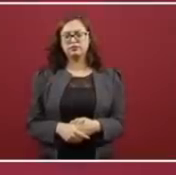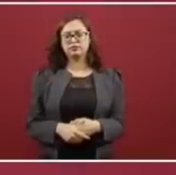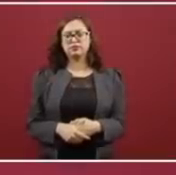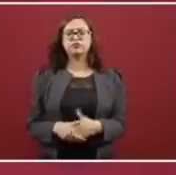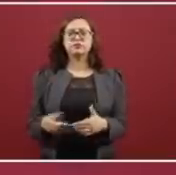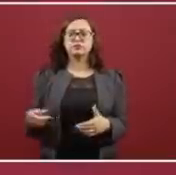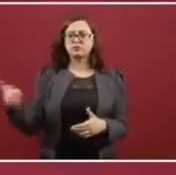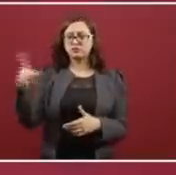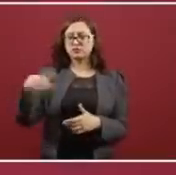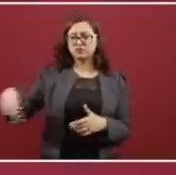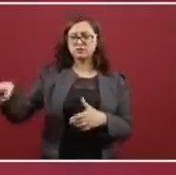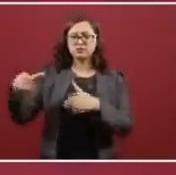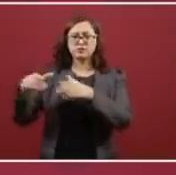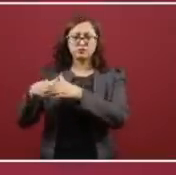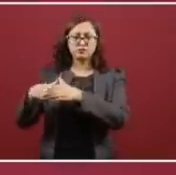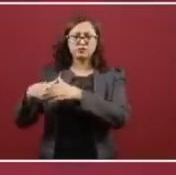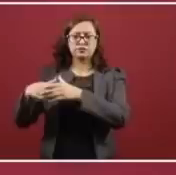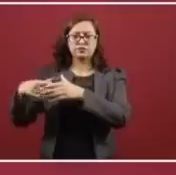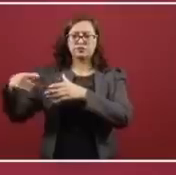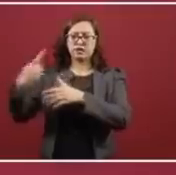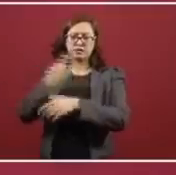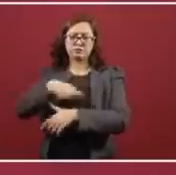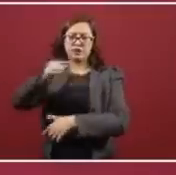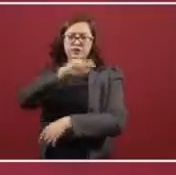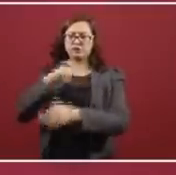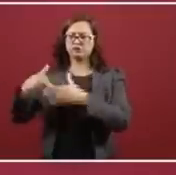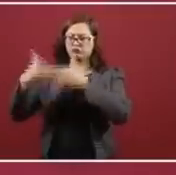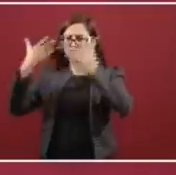liberal español